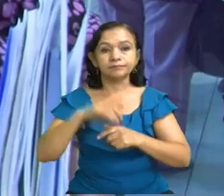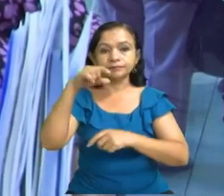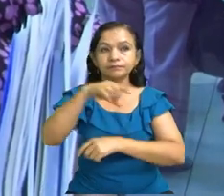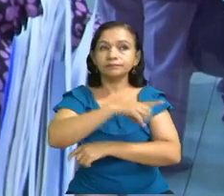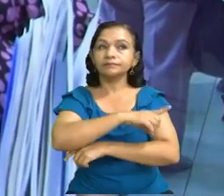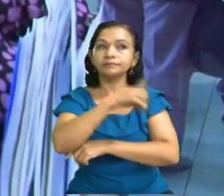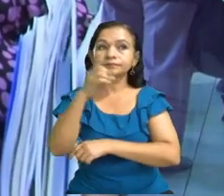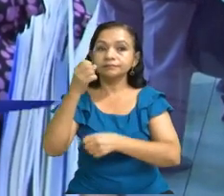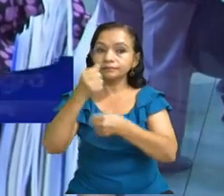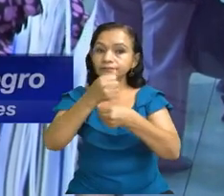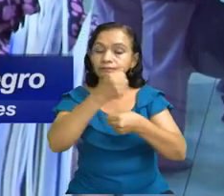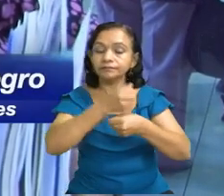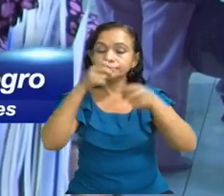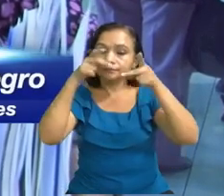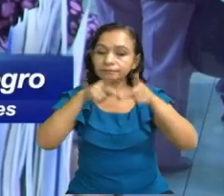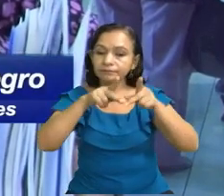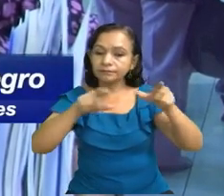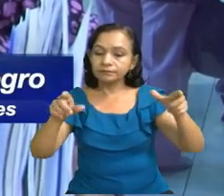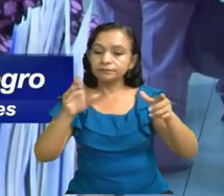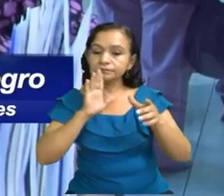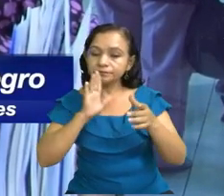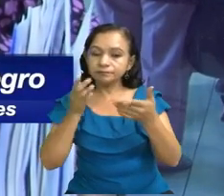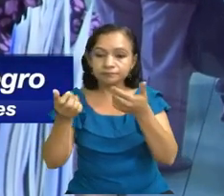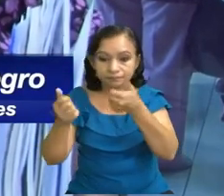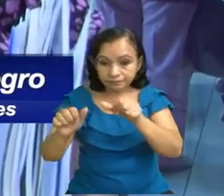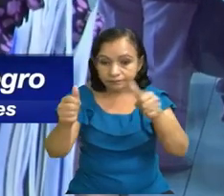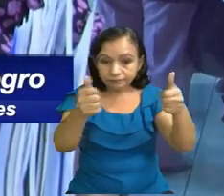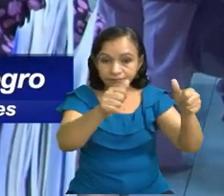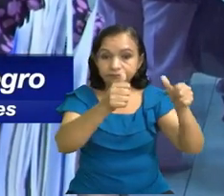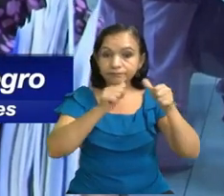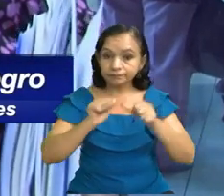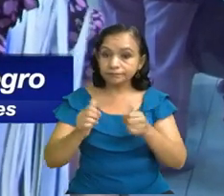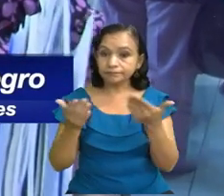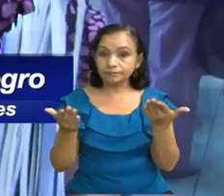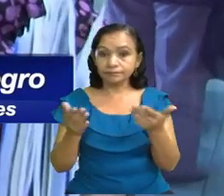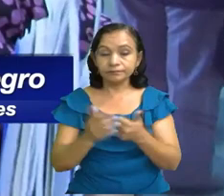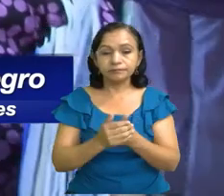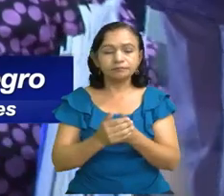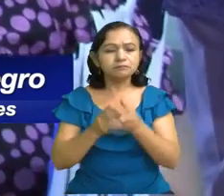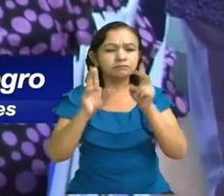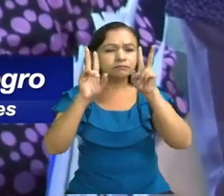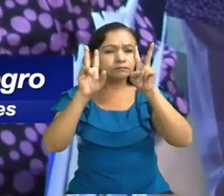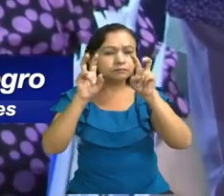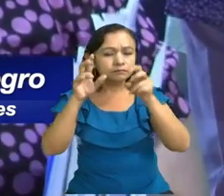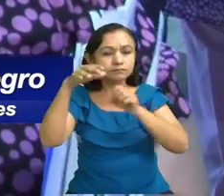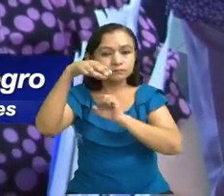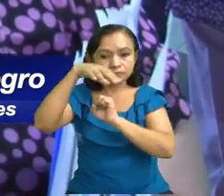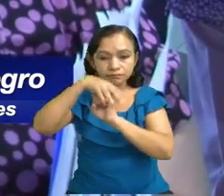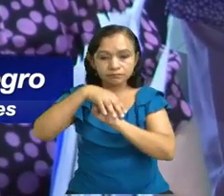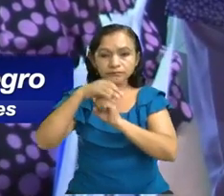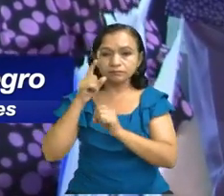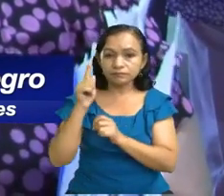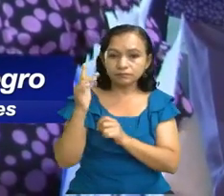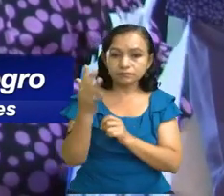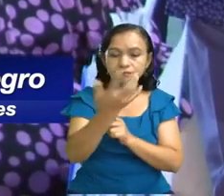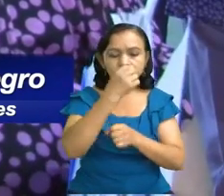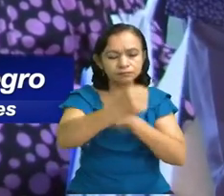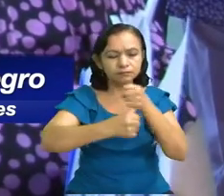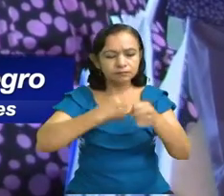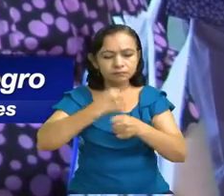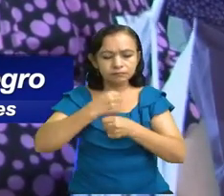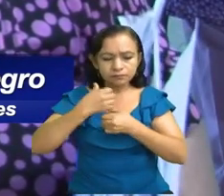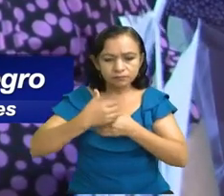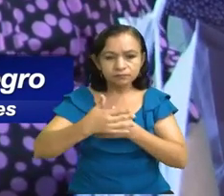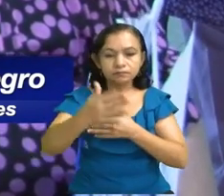fue elaborar el plan, discutirlo y aprobarlo en lo que va a hacer la Comisión todo el año. Habría